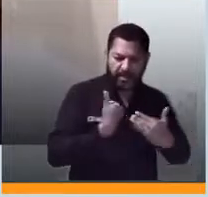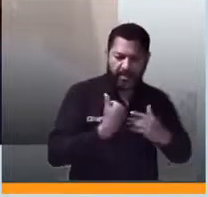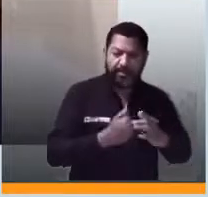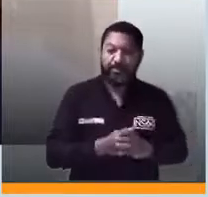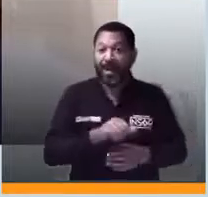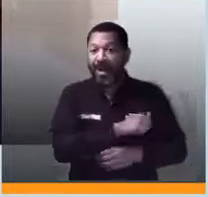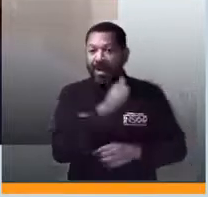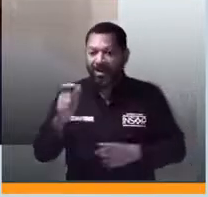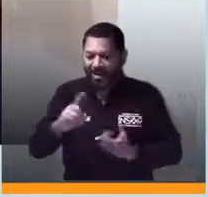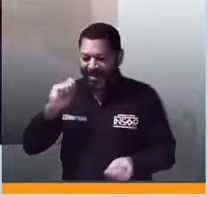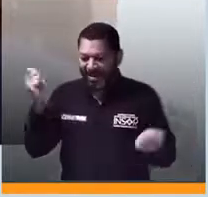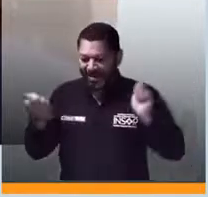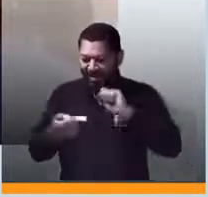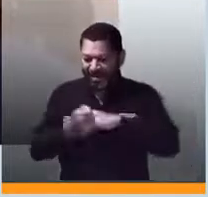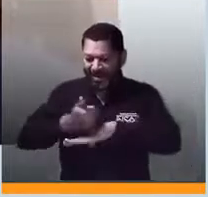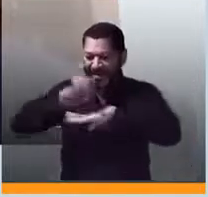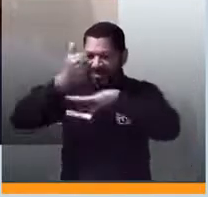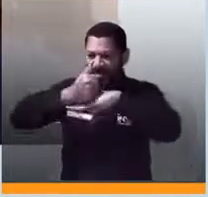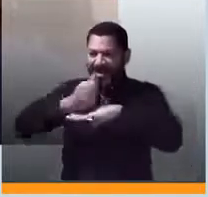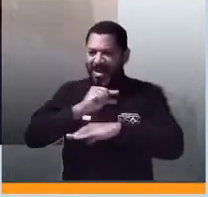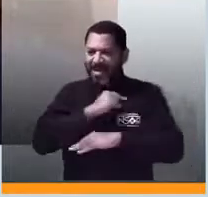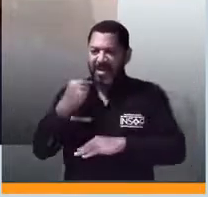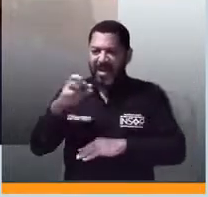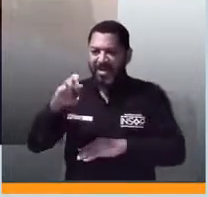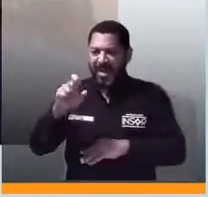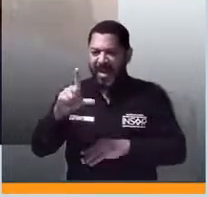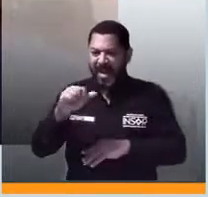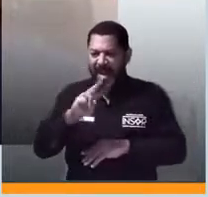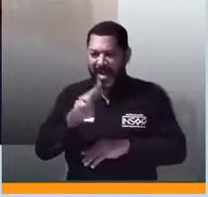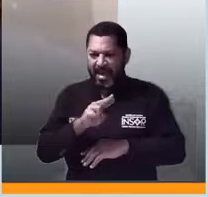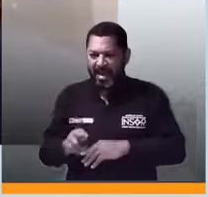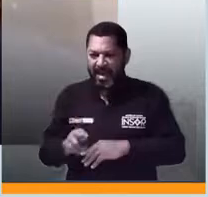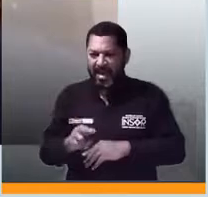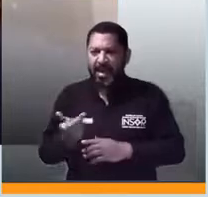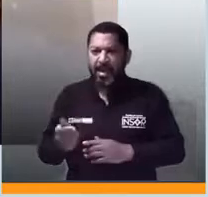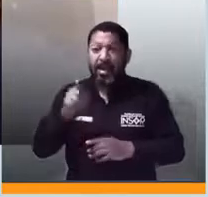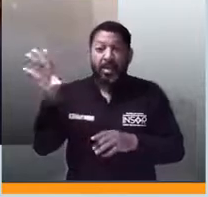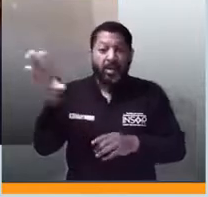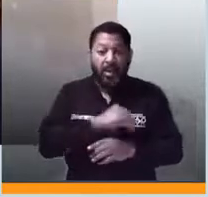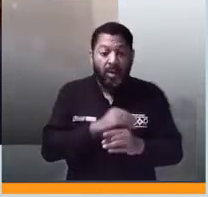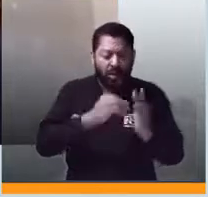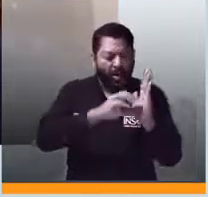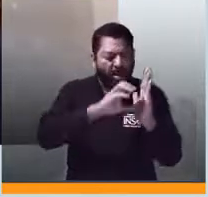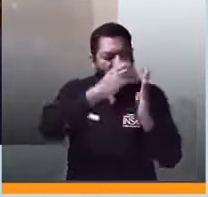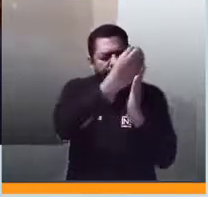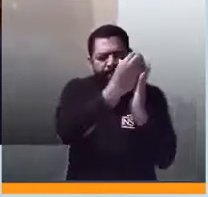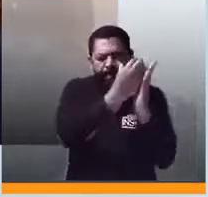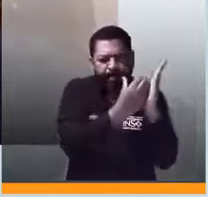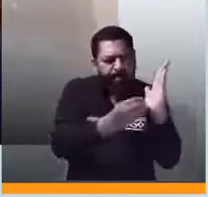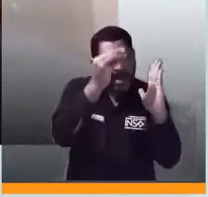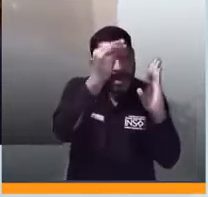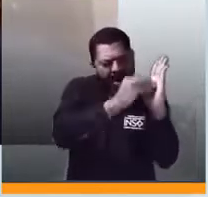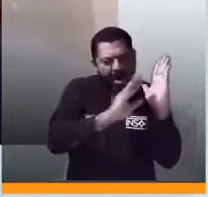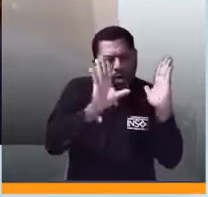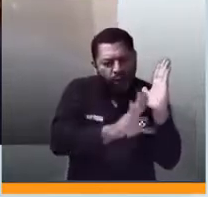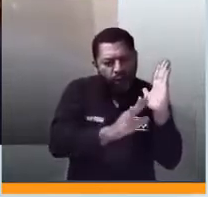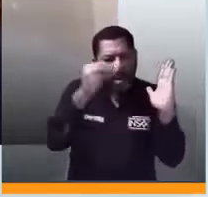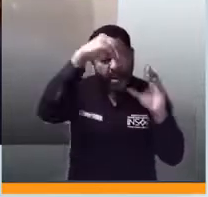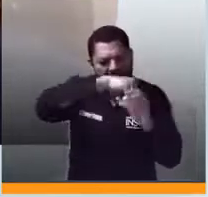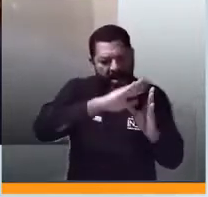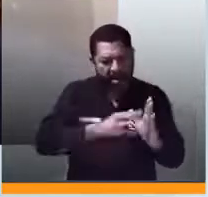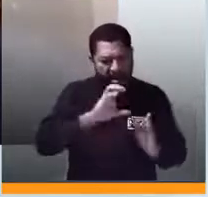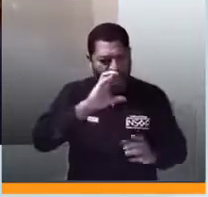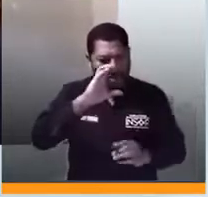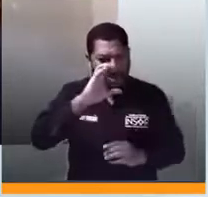nos contaba el padre Peláez, revisar todos los sílabos de la universidad, todos los sistemas